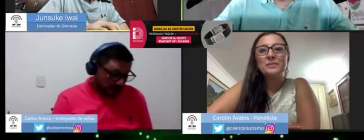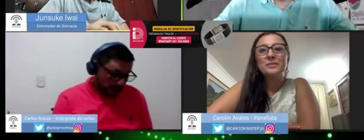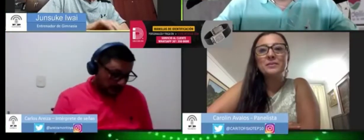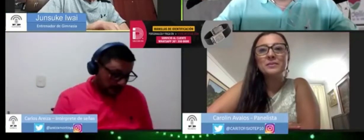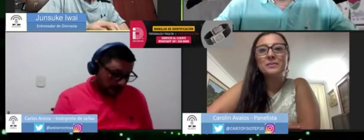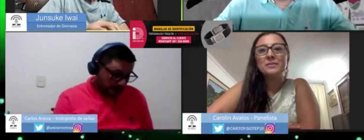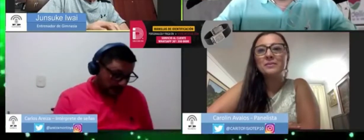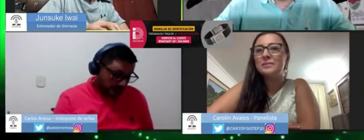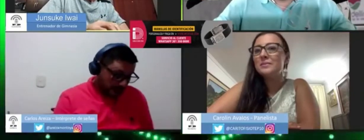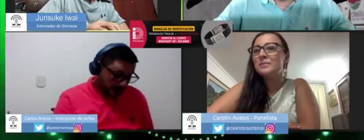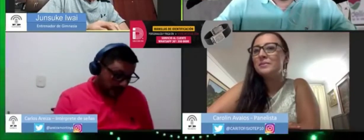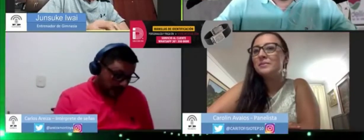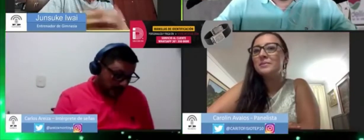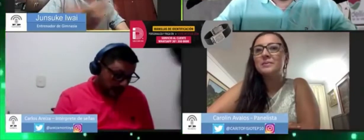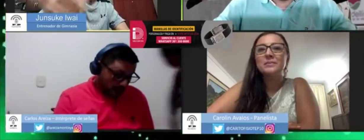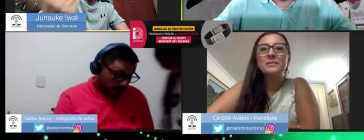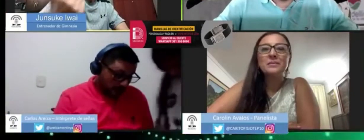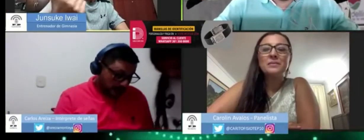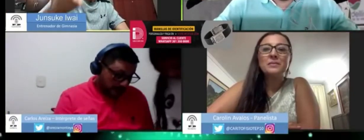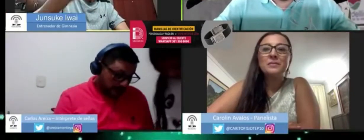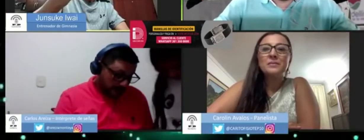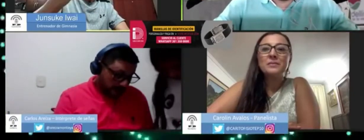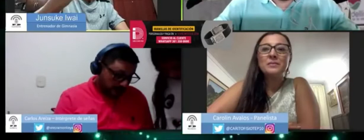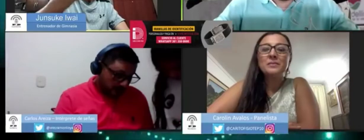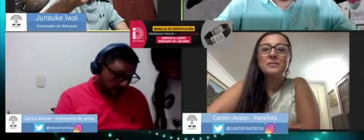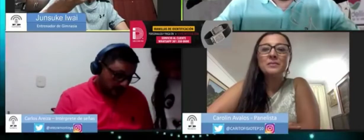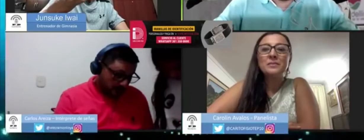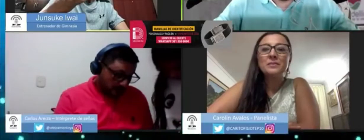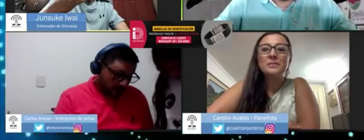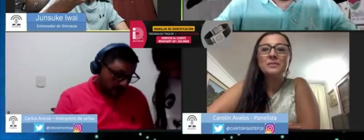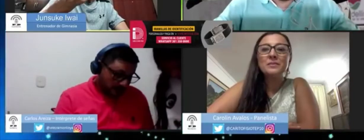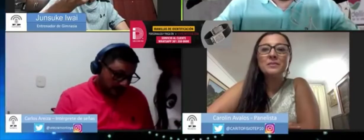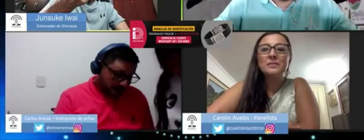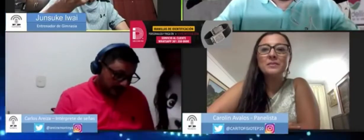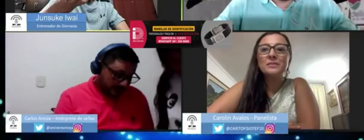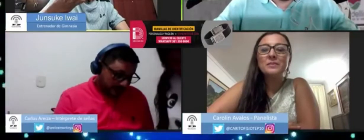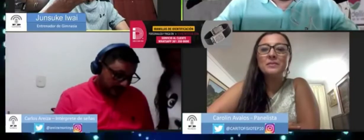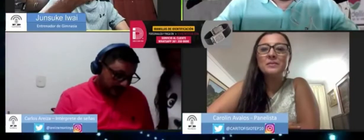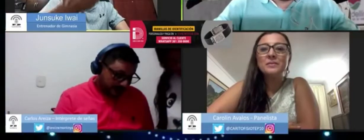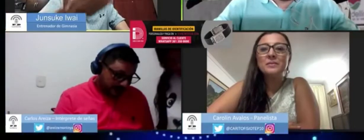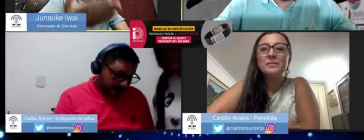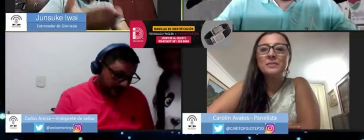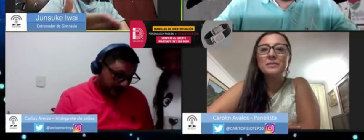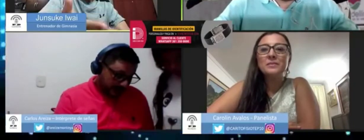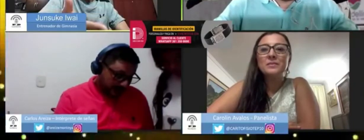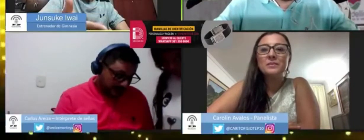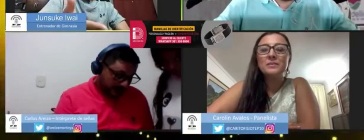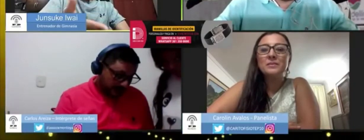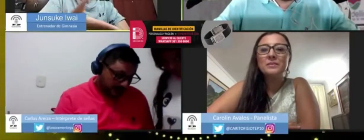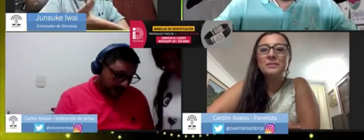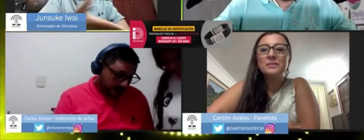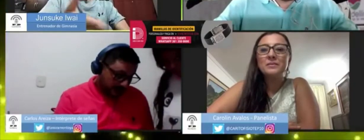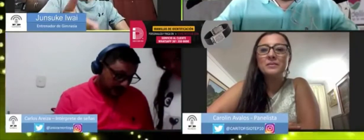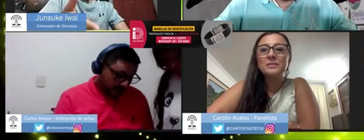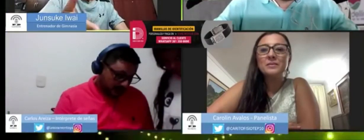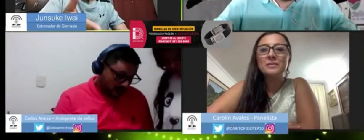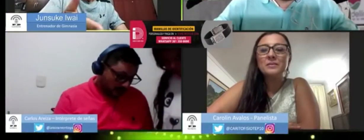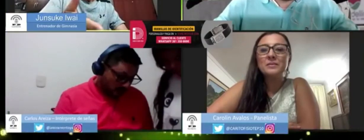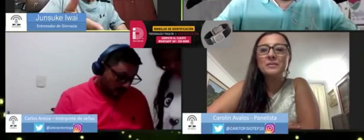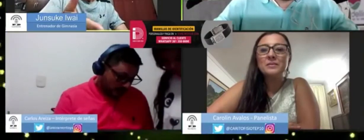Entonces, uno de ellos estaba en Medellín, que el colegio donde está internando